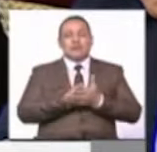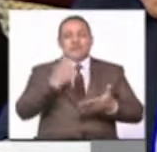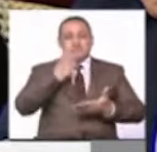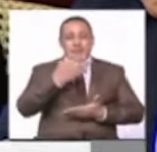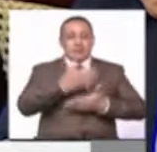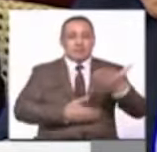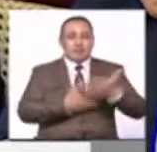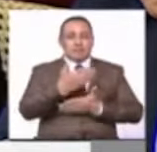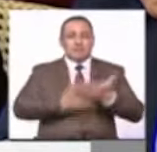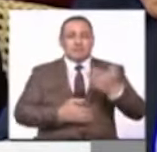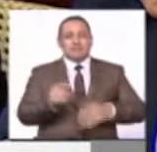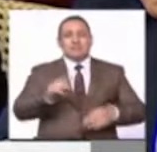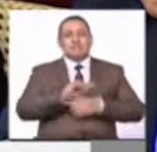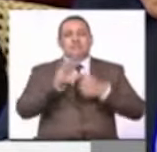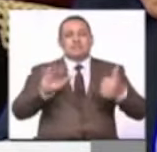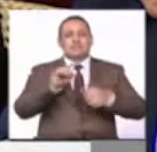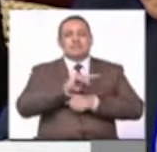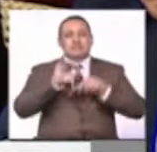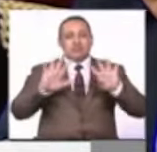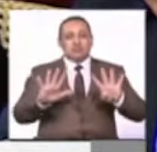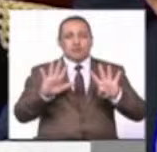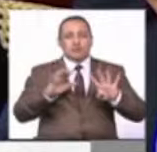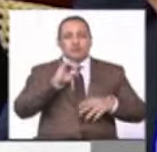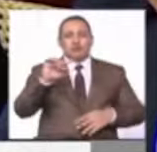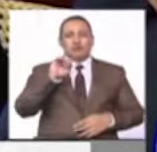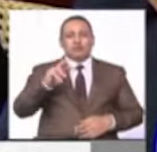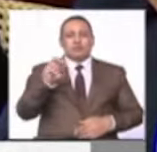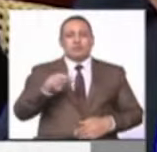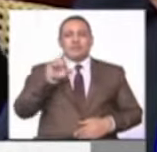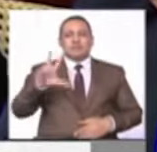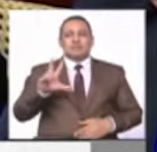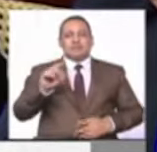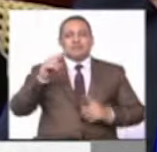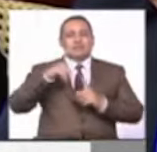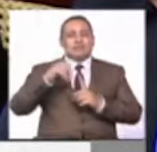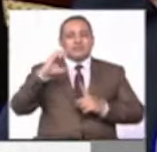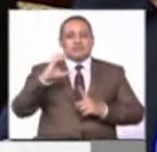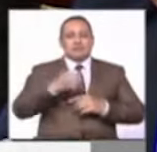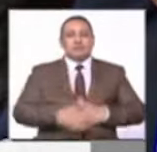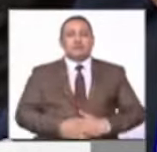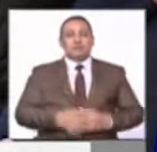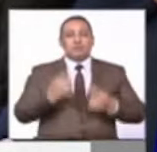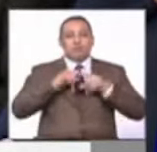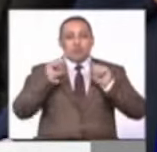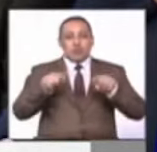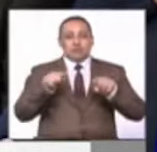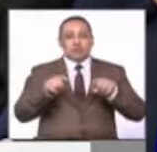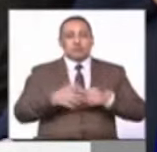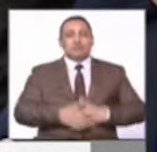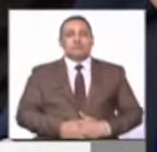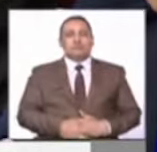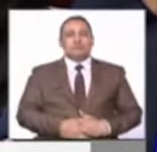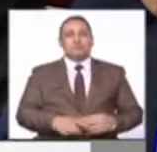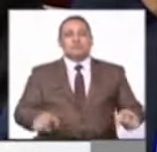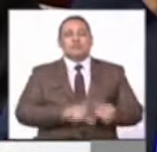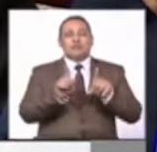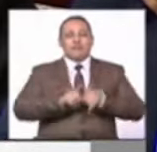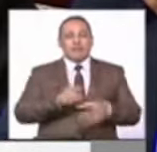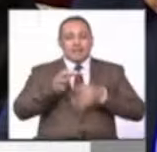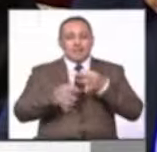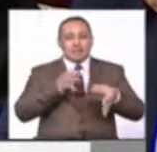expediente 1619 2023 del tribunal por ello al